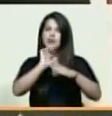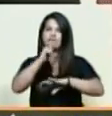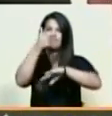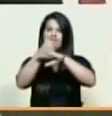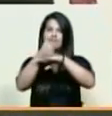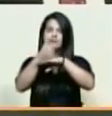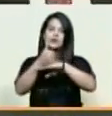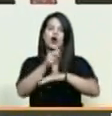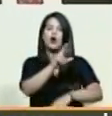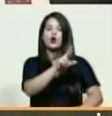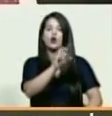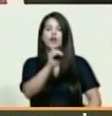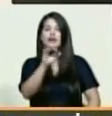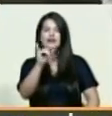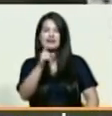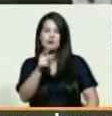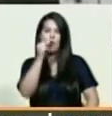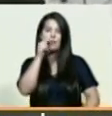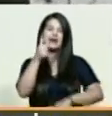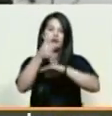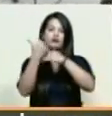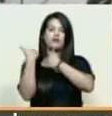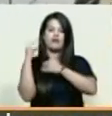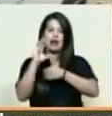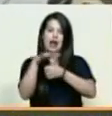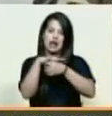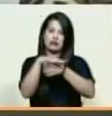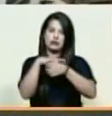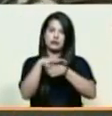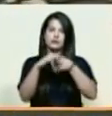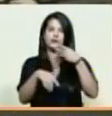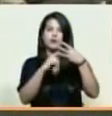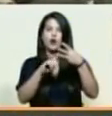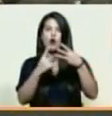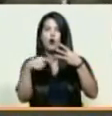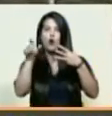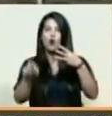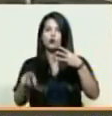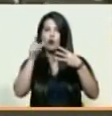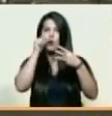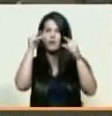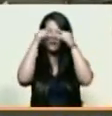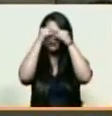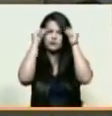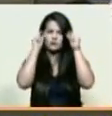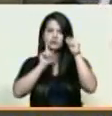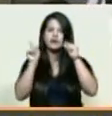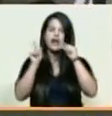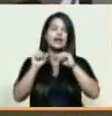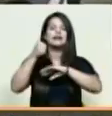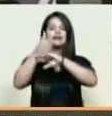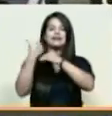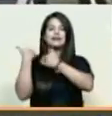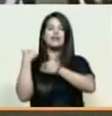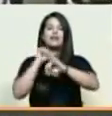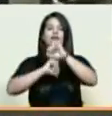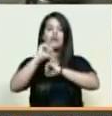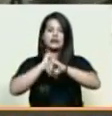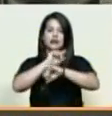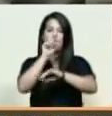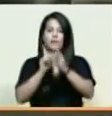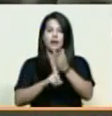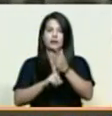región estratégica de defensa integral capital, el general de división Sabal Cepavón, jefe de la zona operativa de defensa integral,